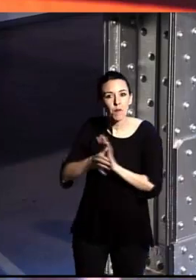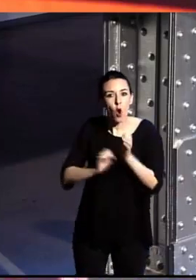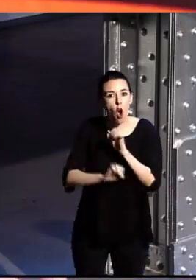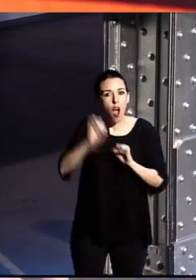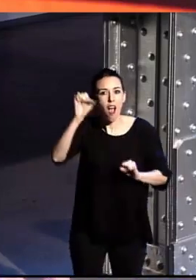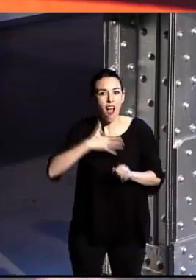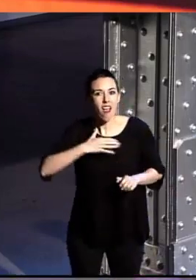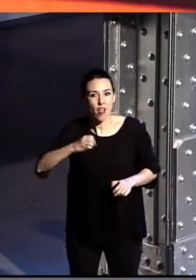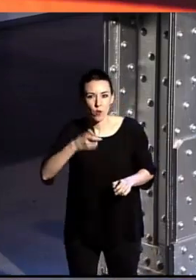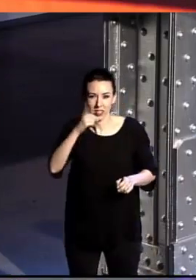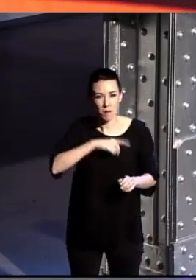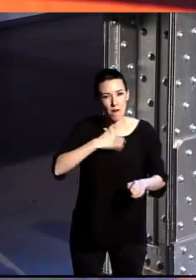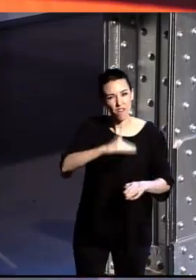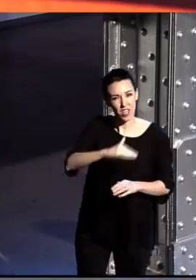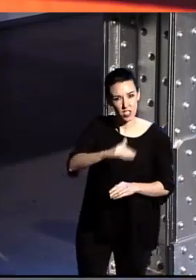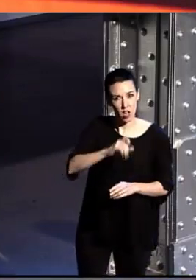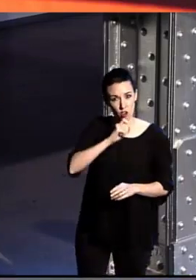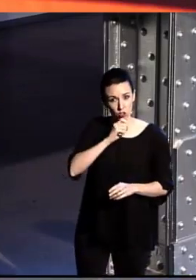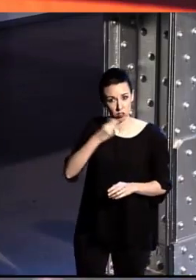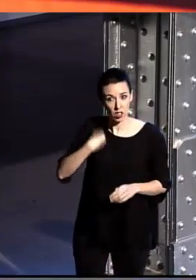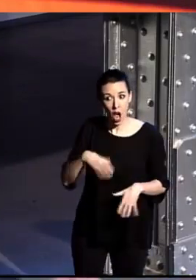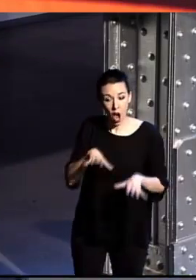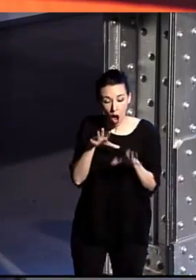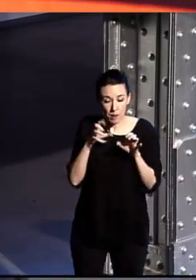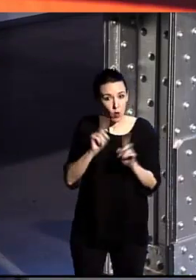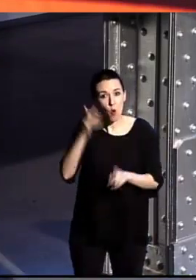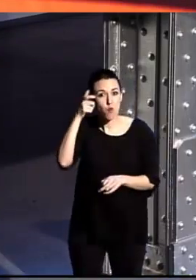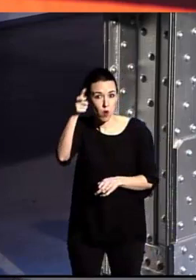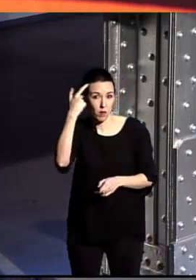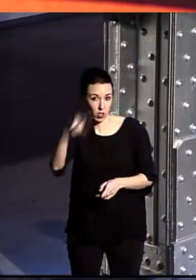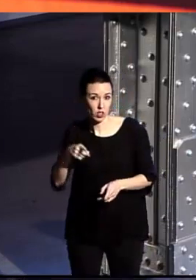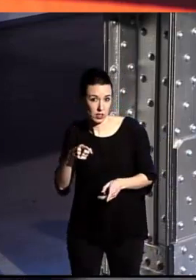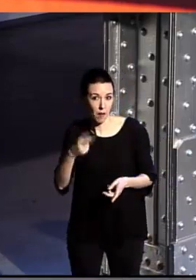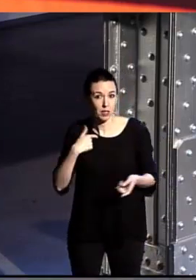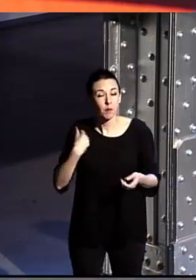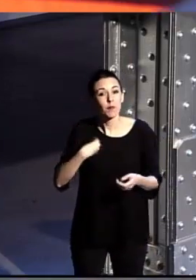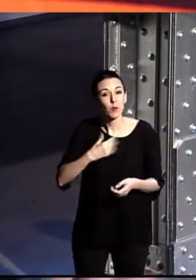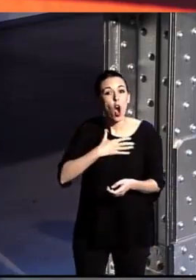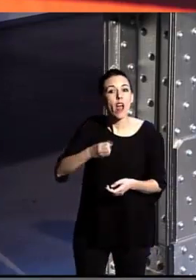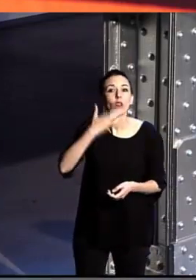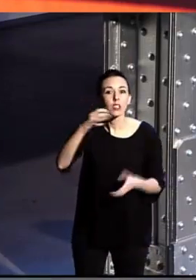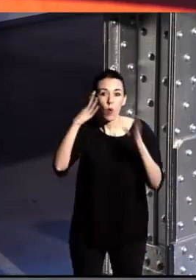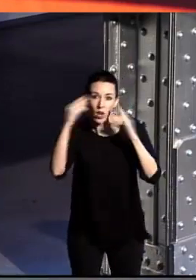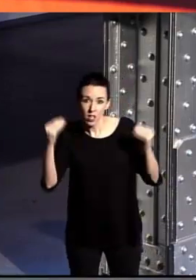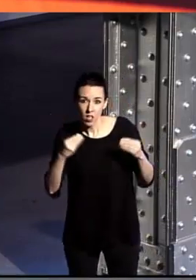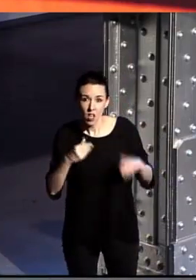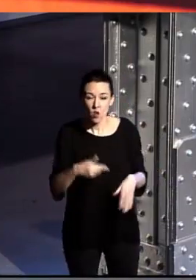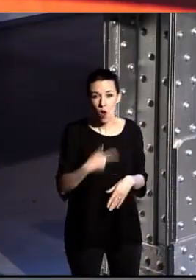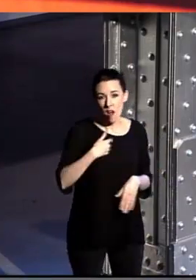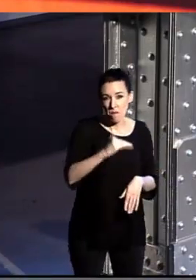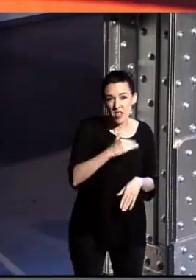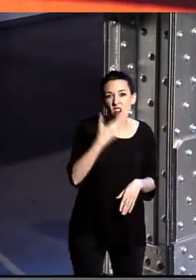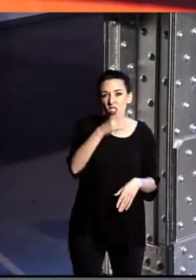a los villanos que las que él ha aprendido, ¿no? En un pueblo donde los héroes son los guardias civiles y los villanos son los guerrilleros que están en el